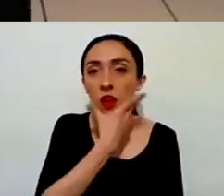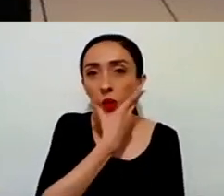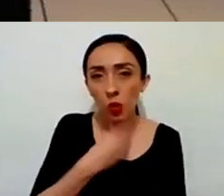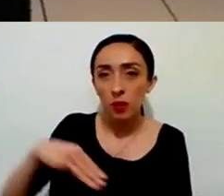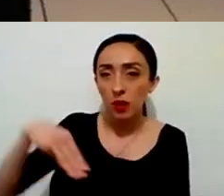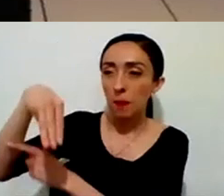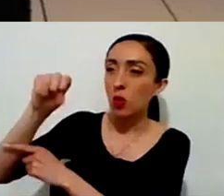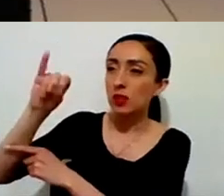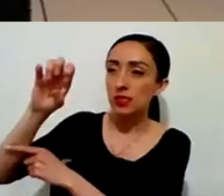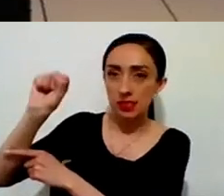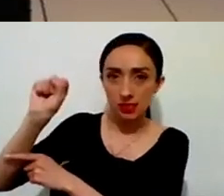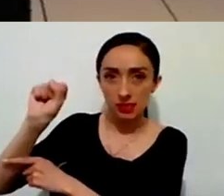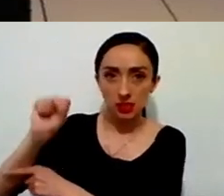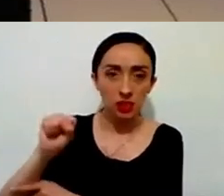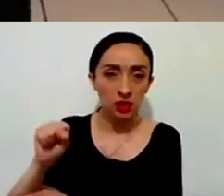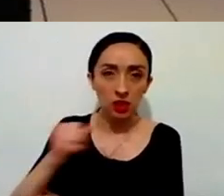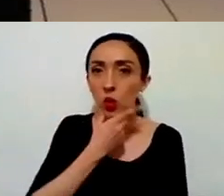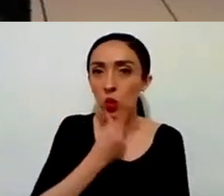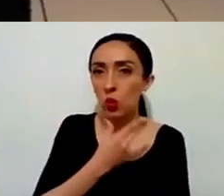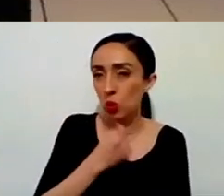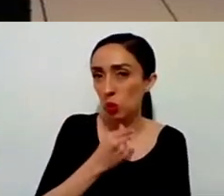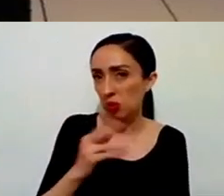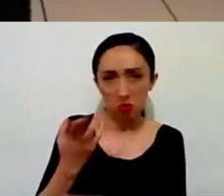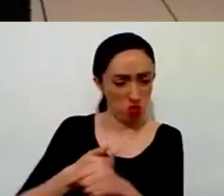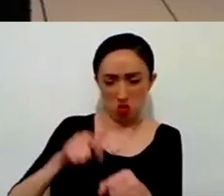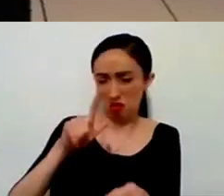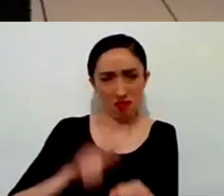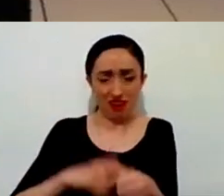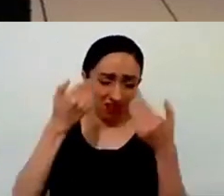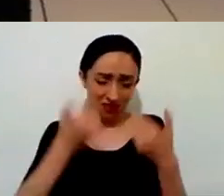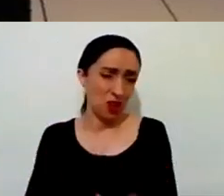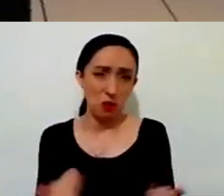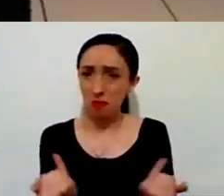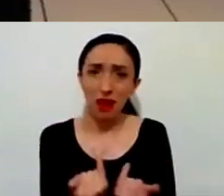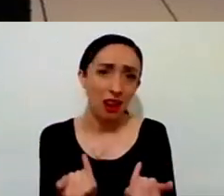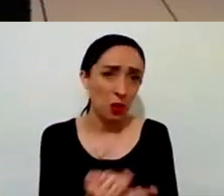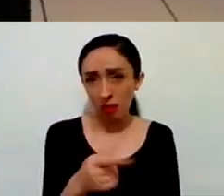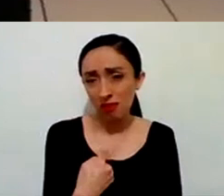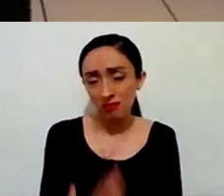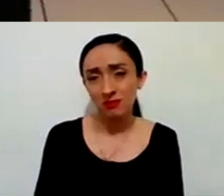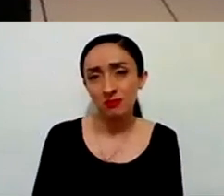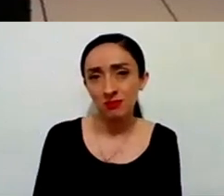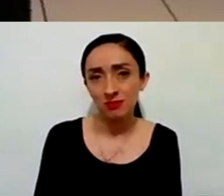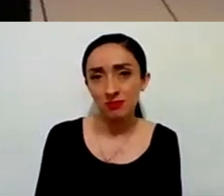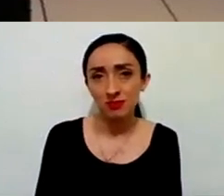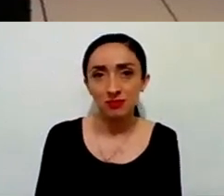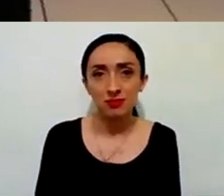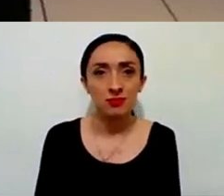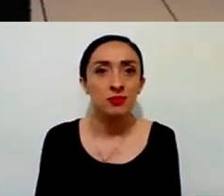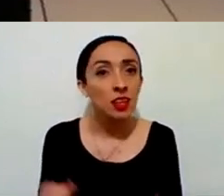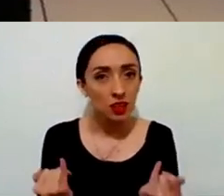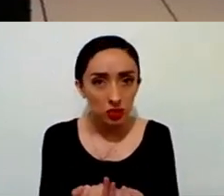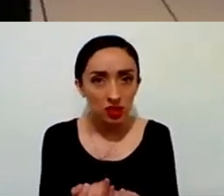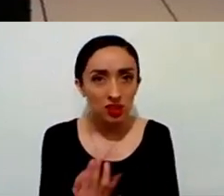estaba atento, estaba abierto y estaba curioso. ¿Cuántas veces nosotros en nuestra